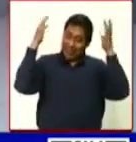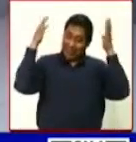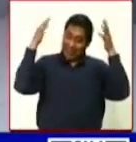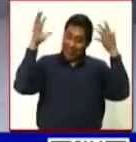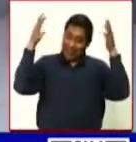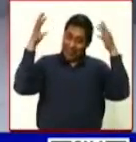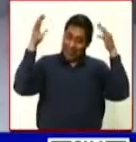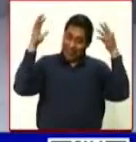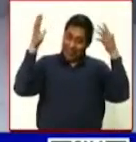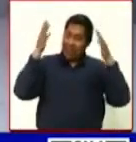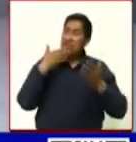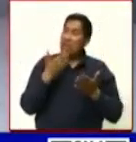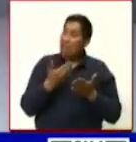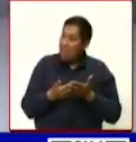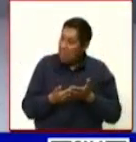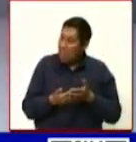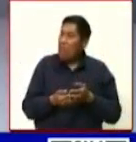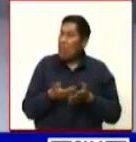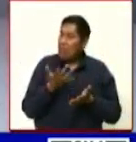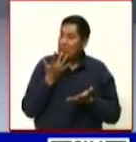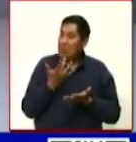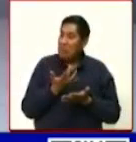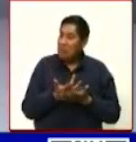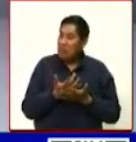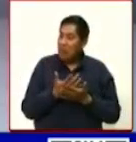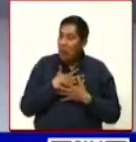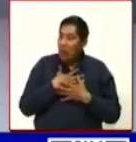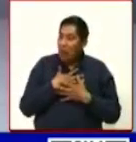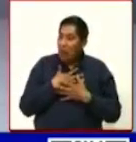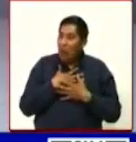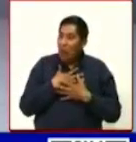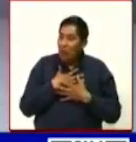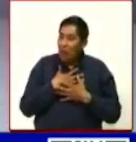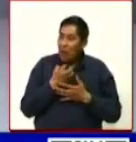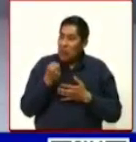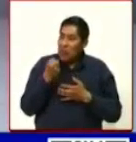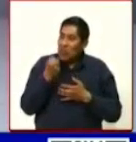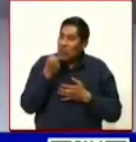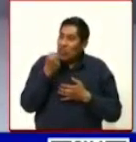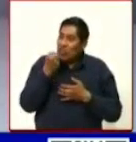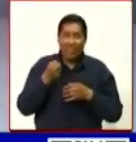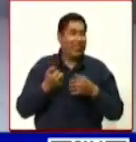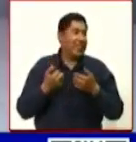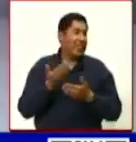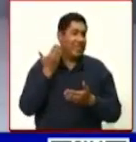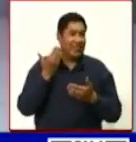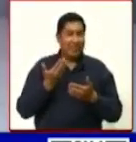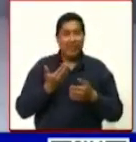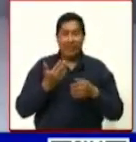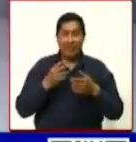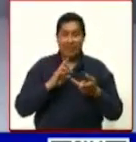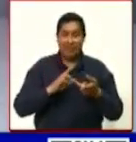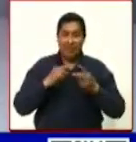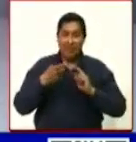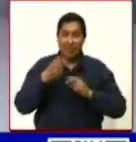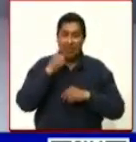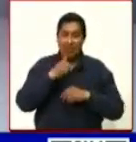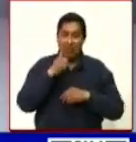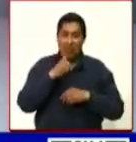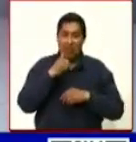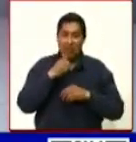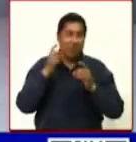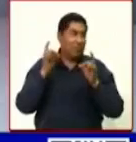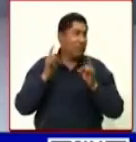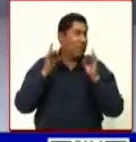cabo Qué buen experimento sabes qué casi destroza mi lapicero por la atención que te pones en el lugar de la de la